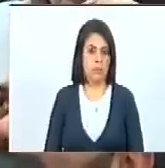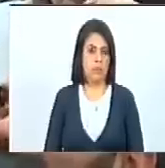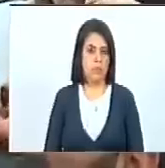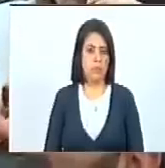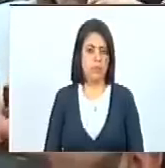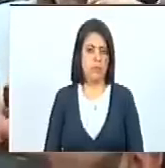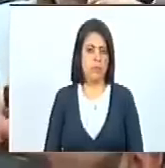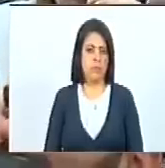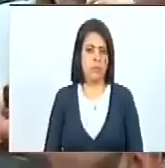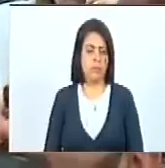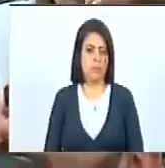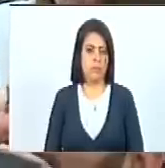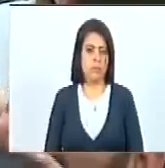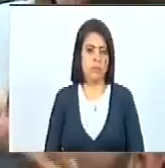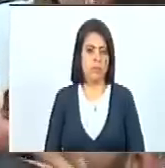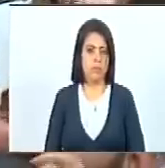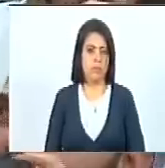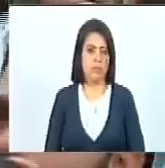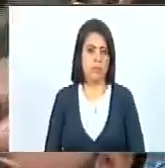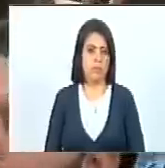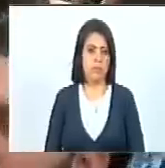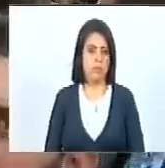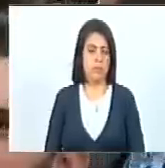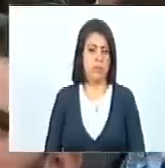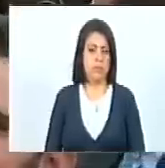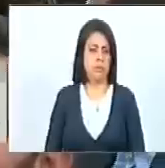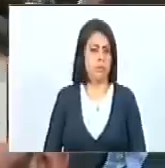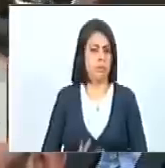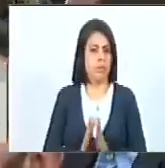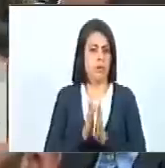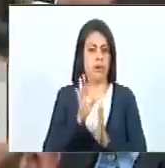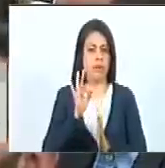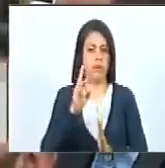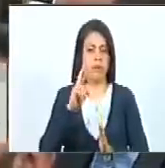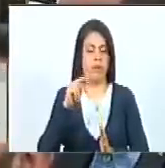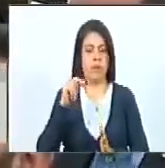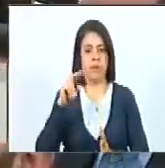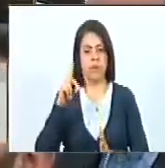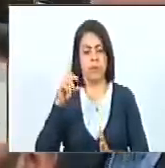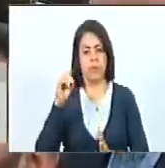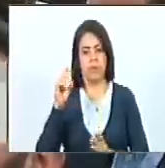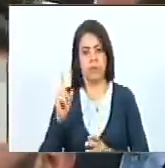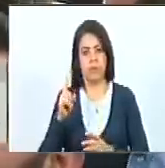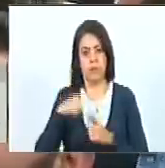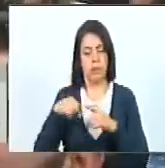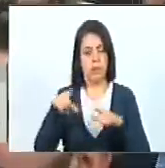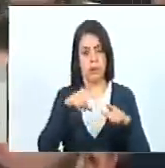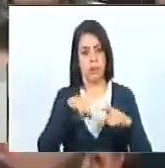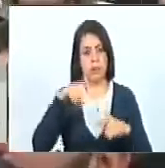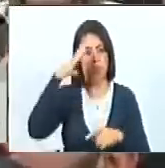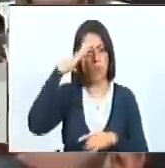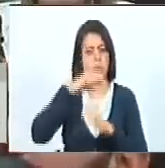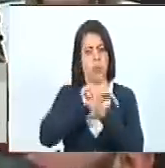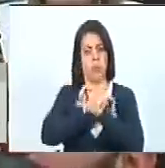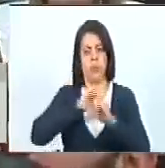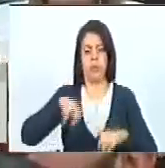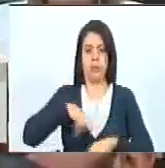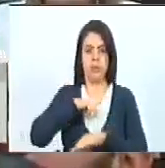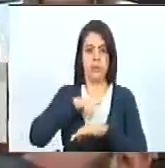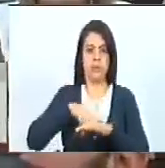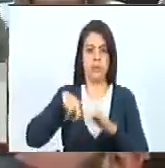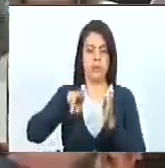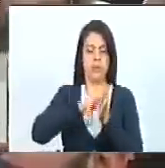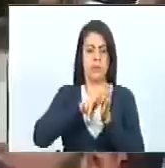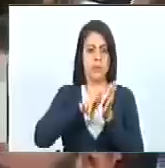de San Fernando de Atabapo. De San Fernando de Atabapo, donde está un puesto de la Guardia Nacional,